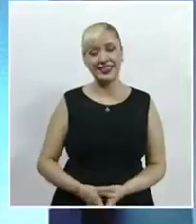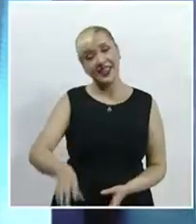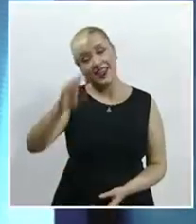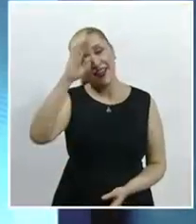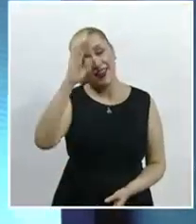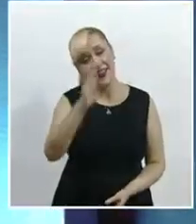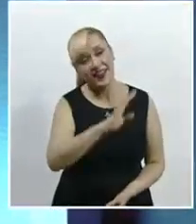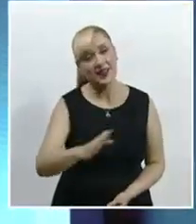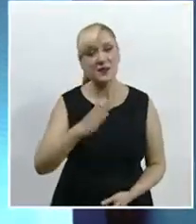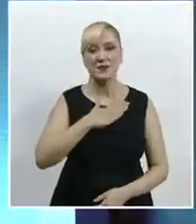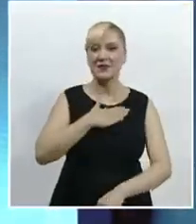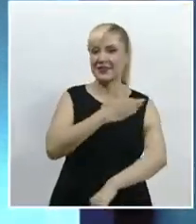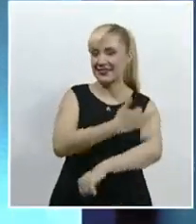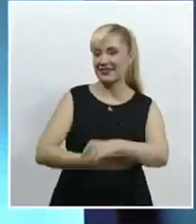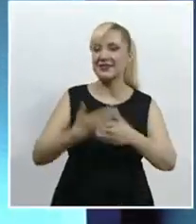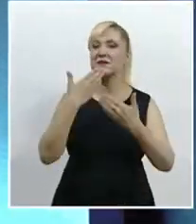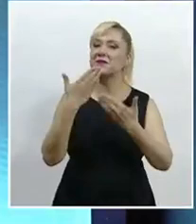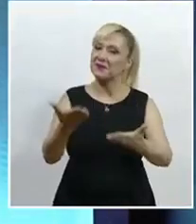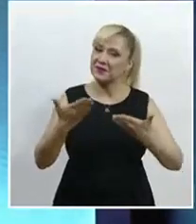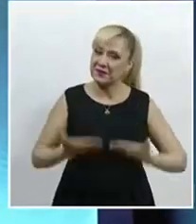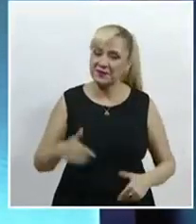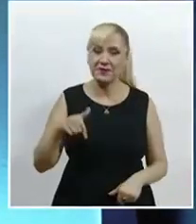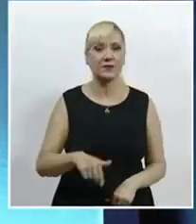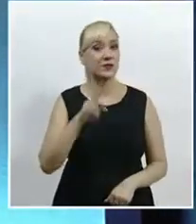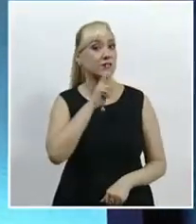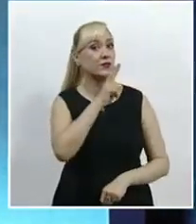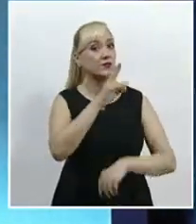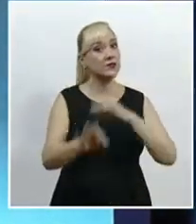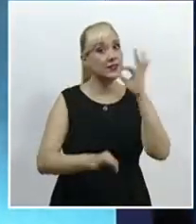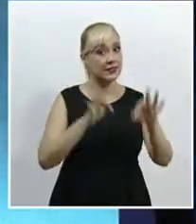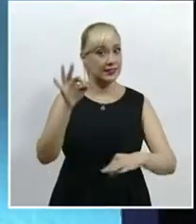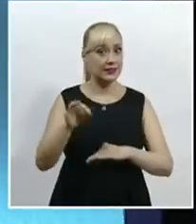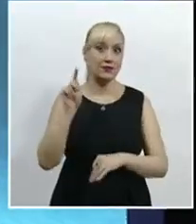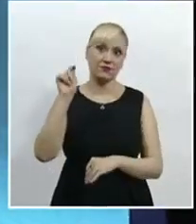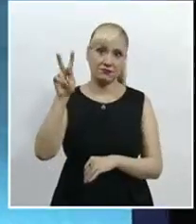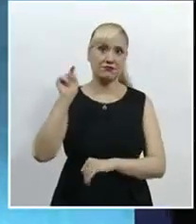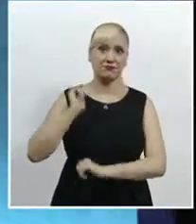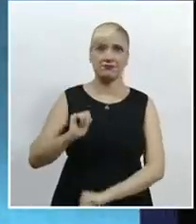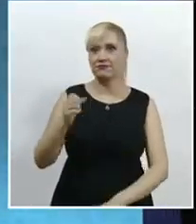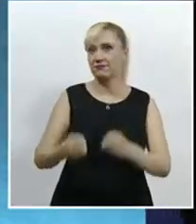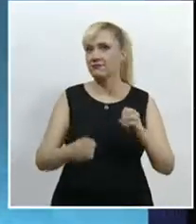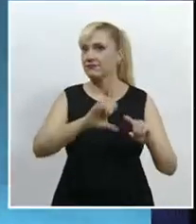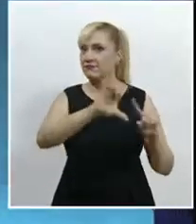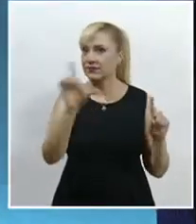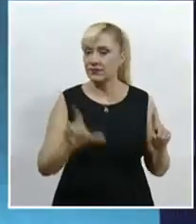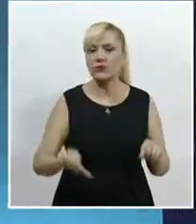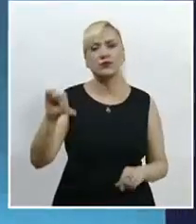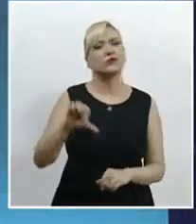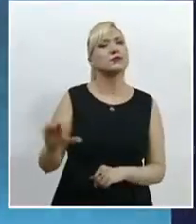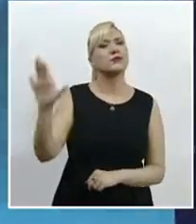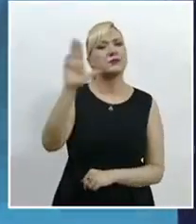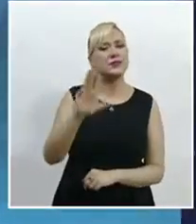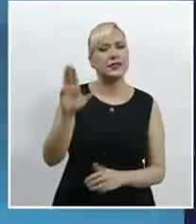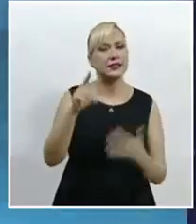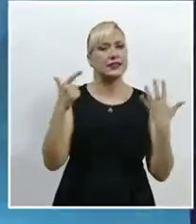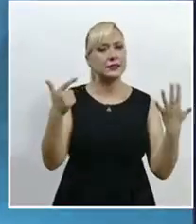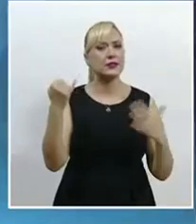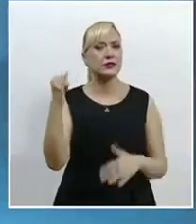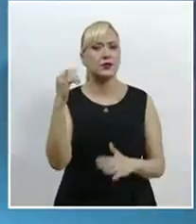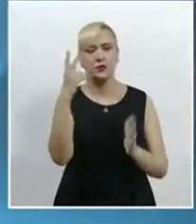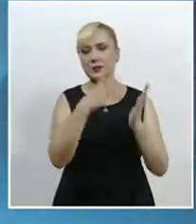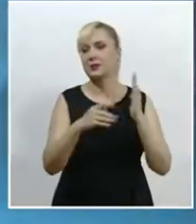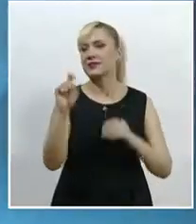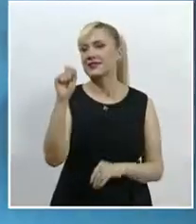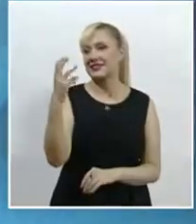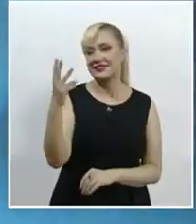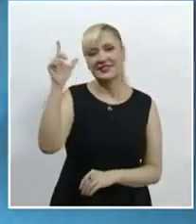Hola, muy buenas tardes, bienvenida, bienvenido a este corte informativo del canal del Poder Judicial de la Federación. Hoy es miércoles 7 de junio de